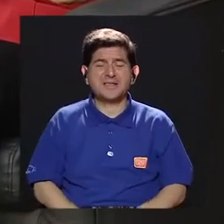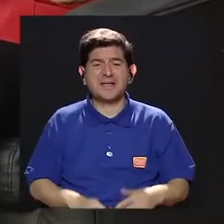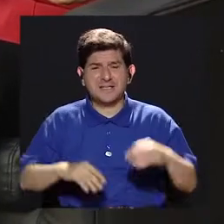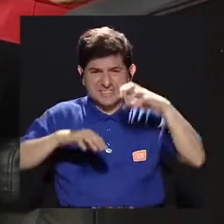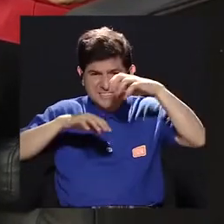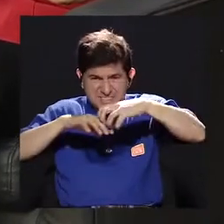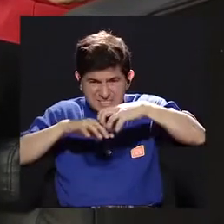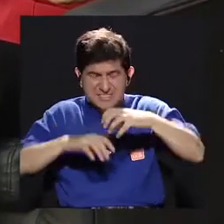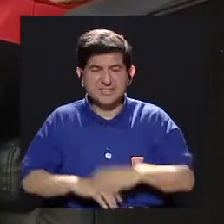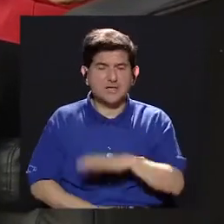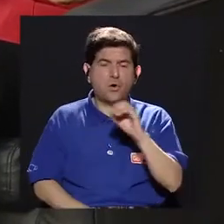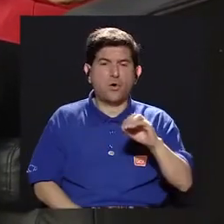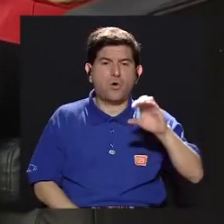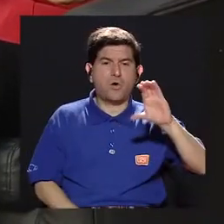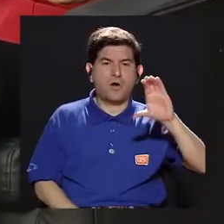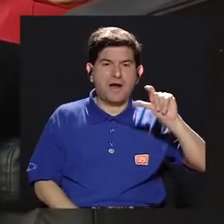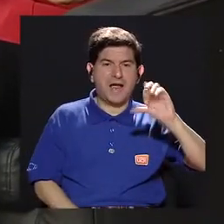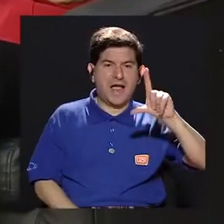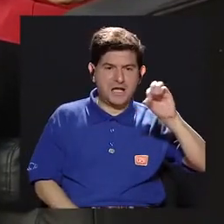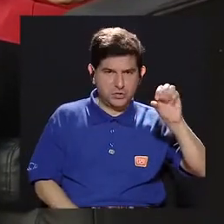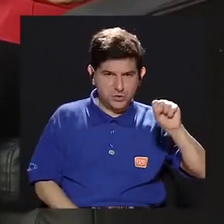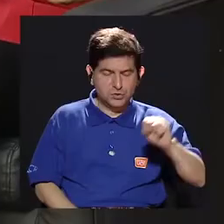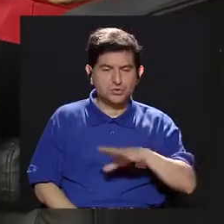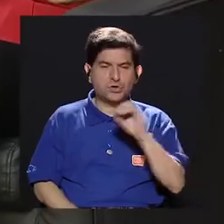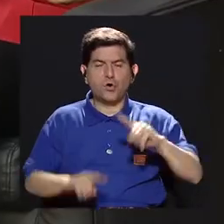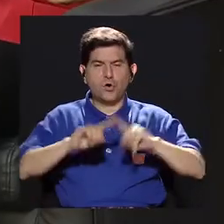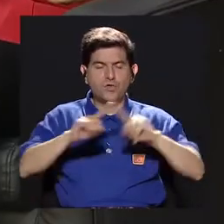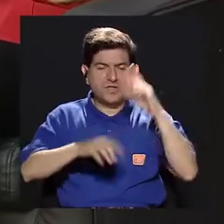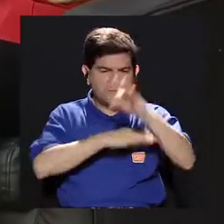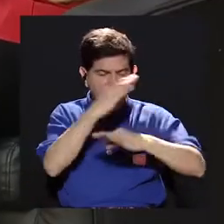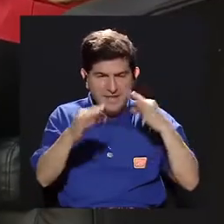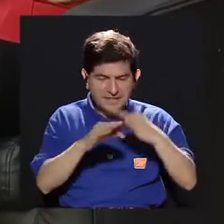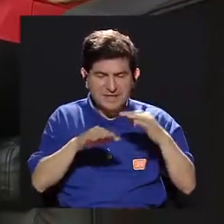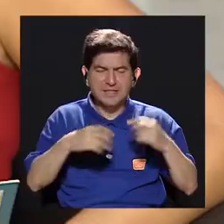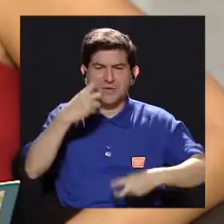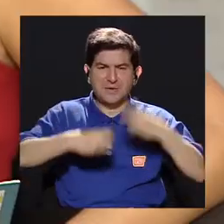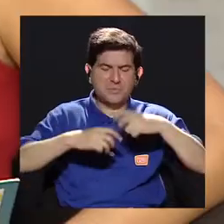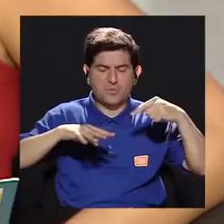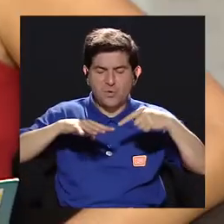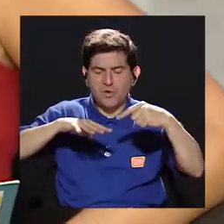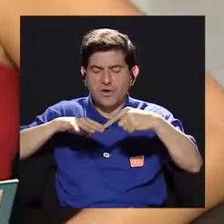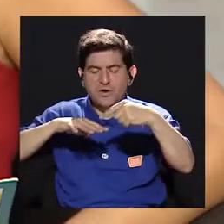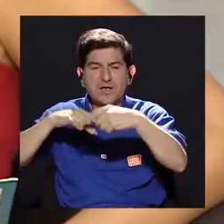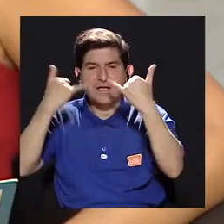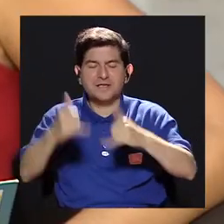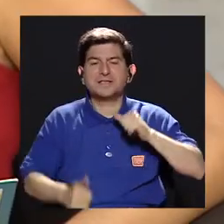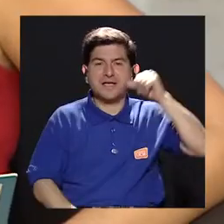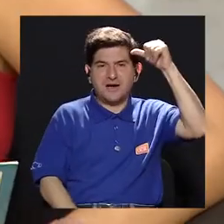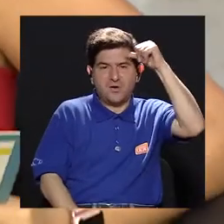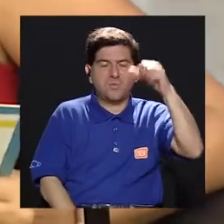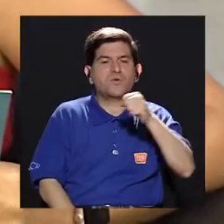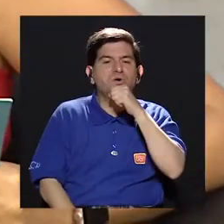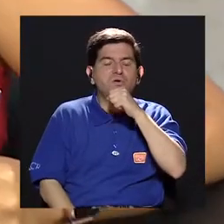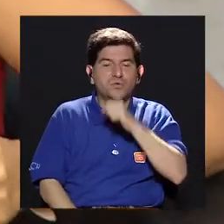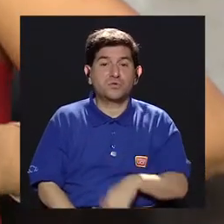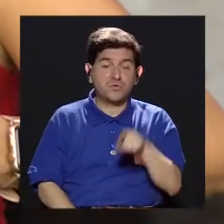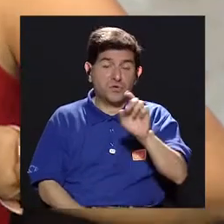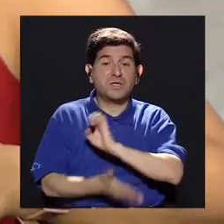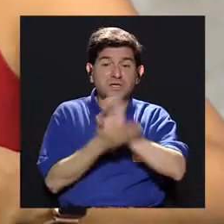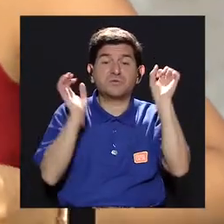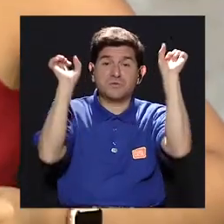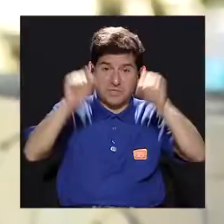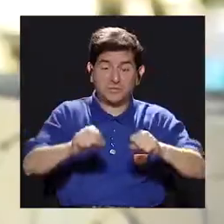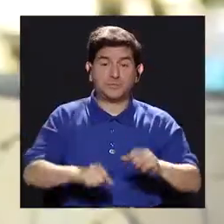callosidades en los bordes de las uñas, de juanetes, dedos en garro, dedos en martillo, cuando lleguemos a nuestra etapa de adulta mayor. Y eso se